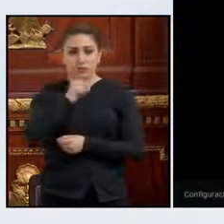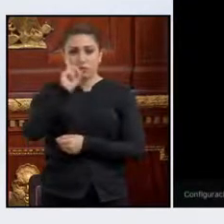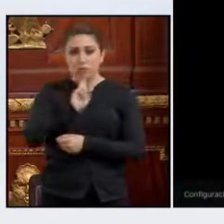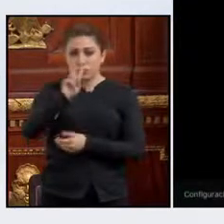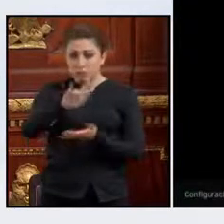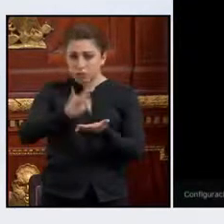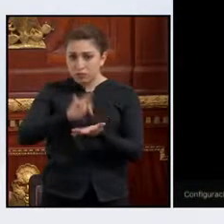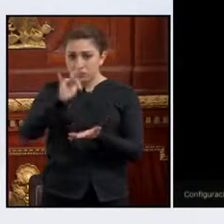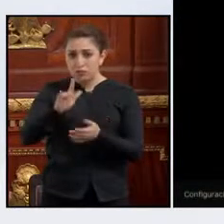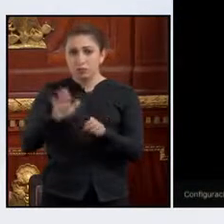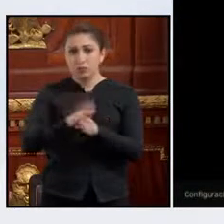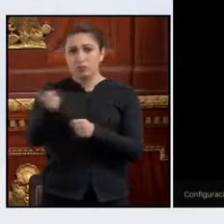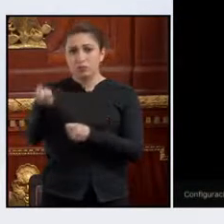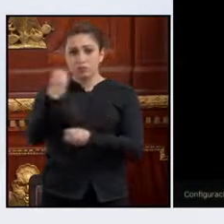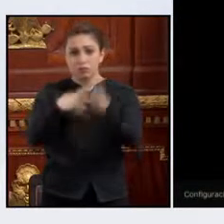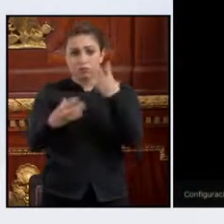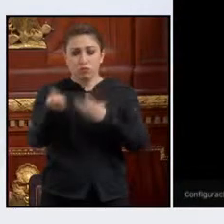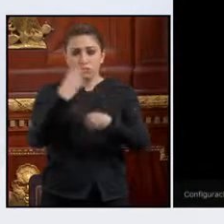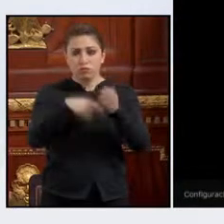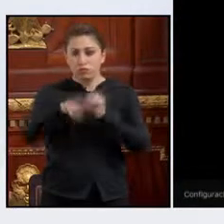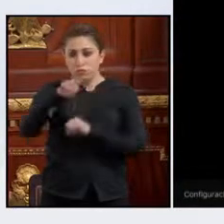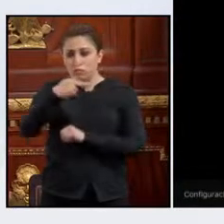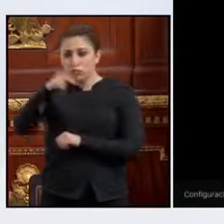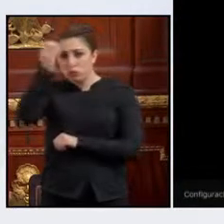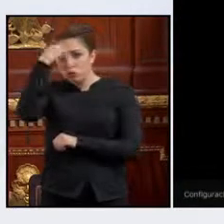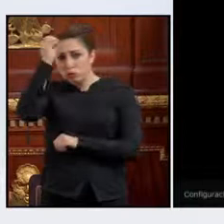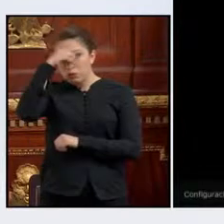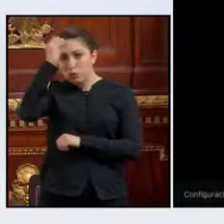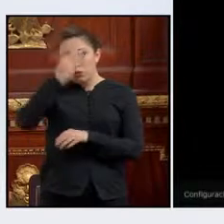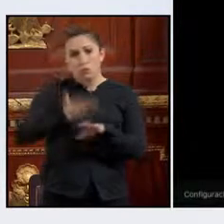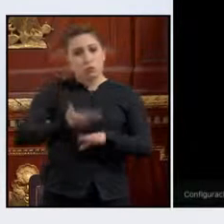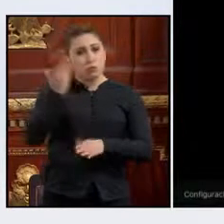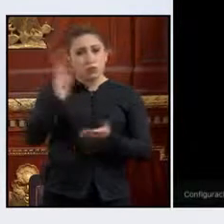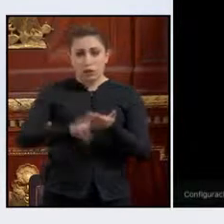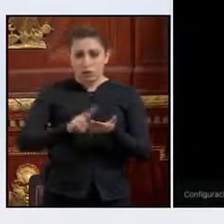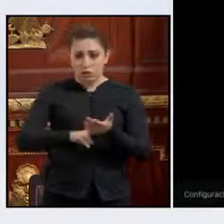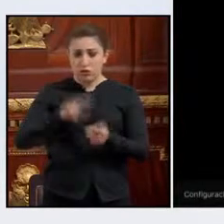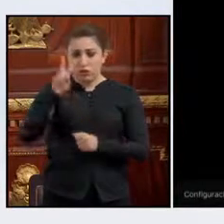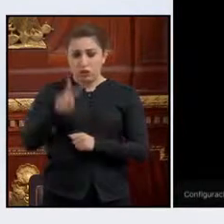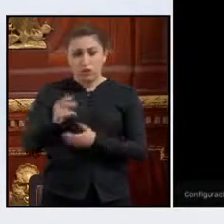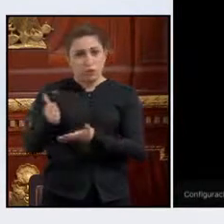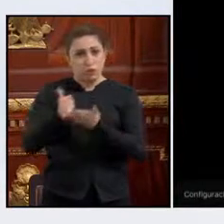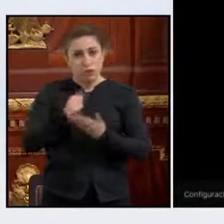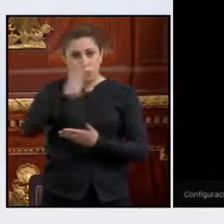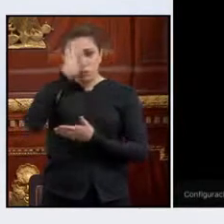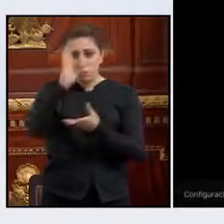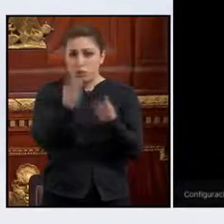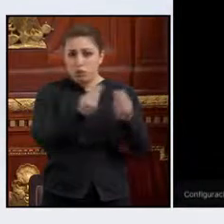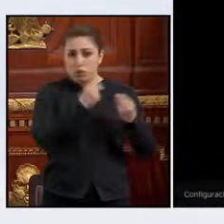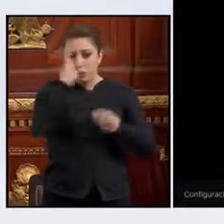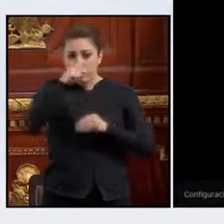y ser simplemente, compañeras, compañeros,